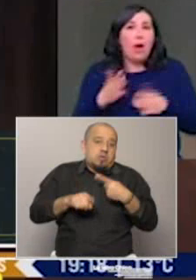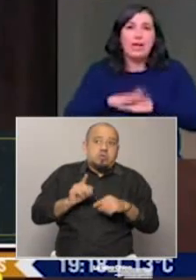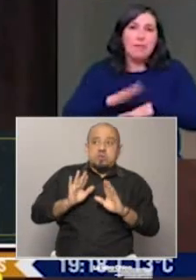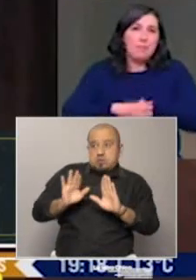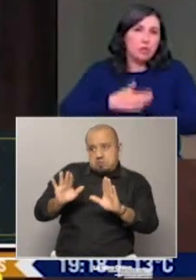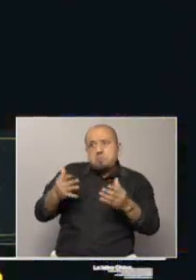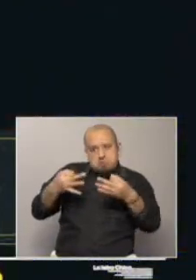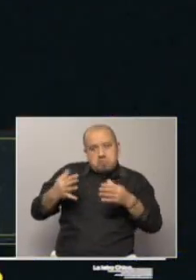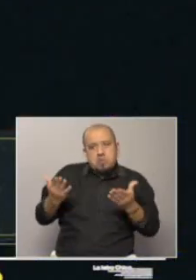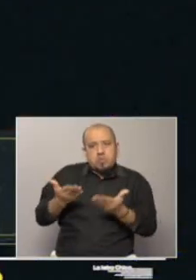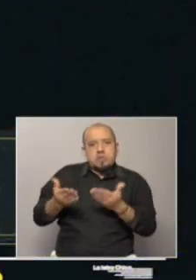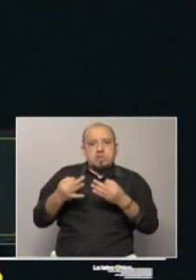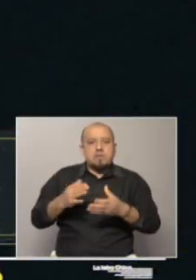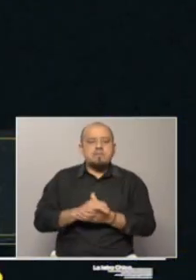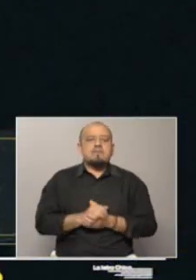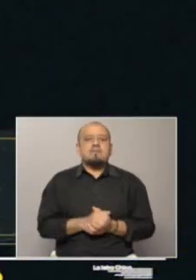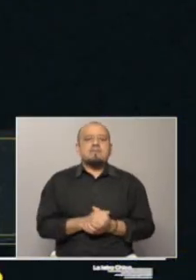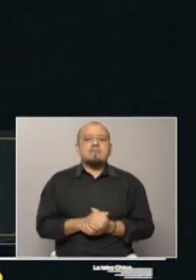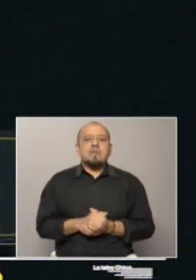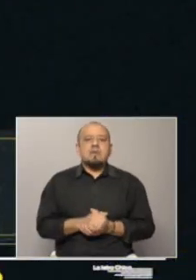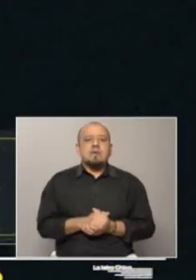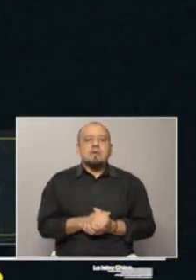de estricta justicia.